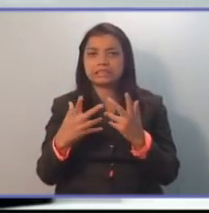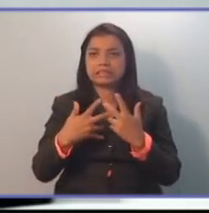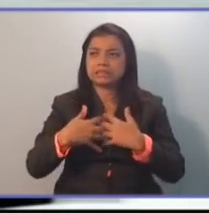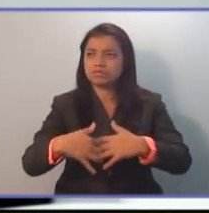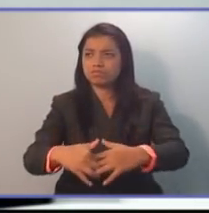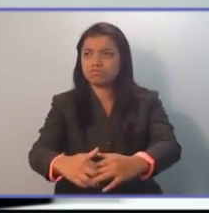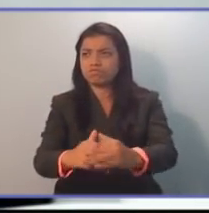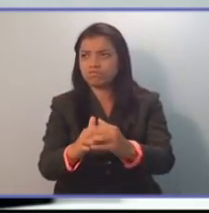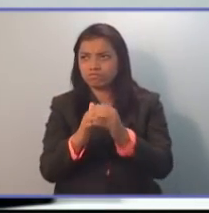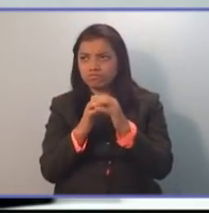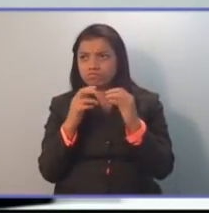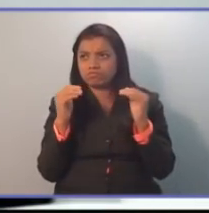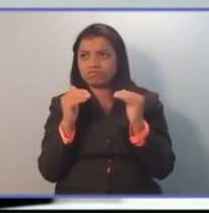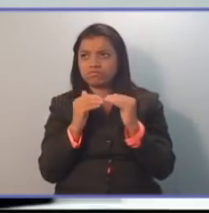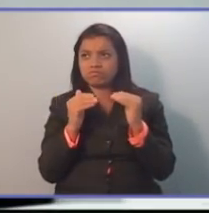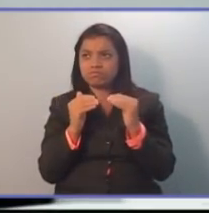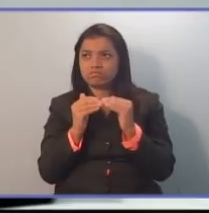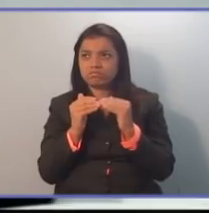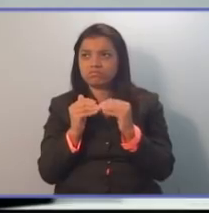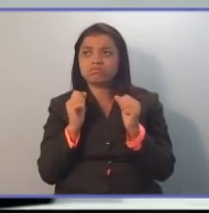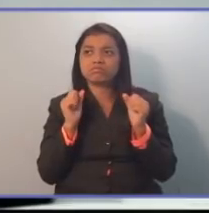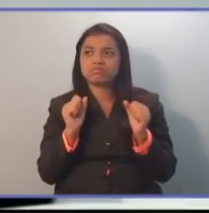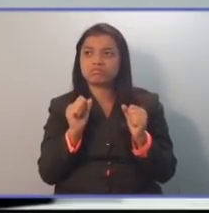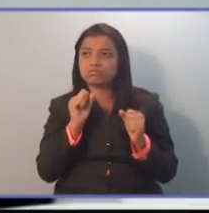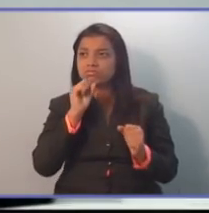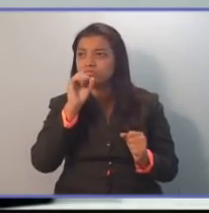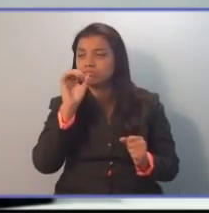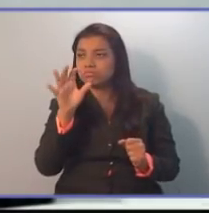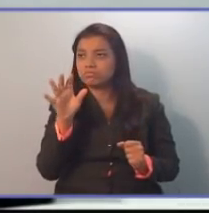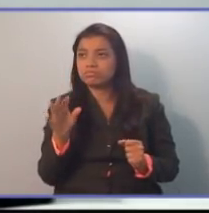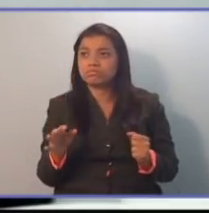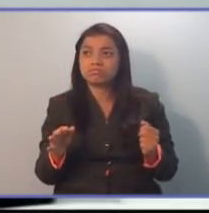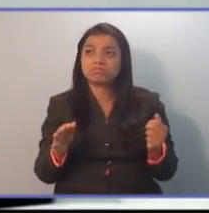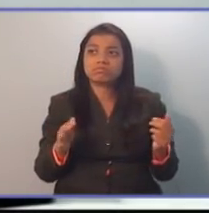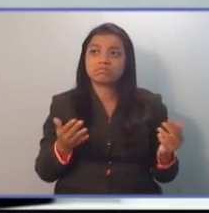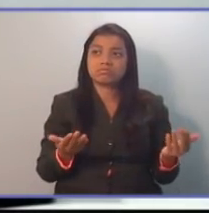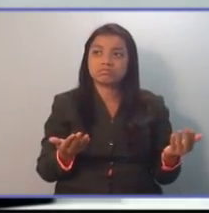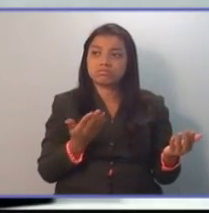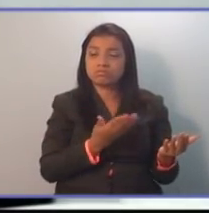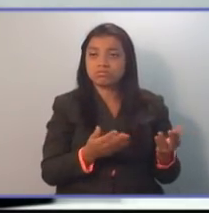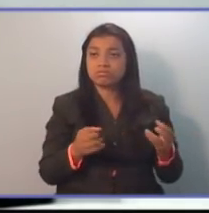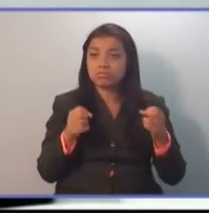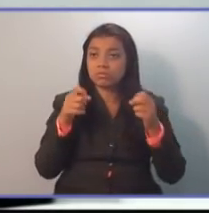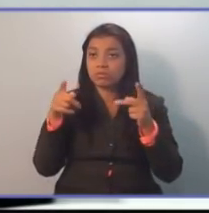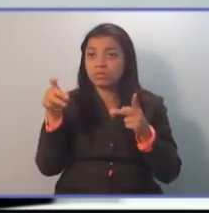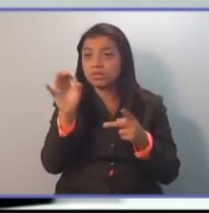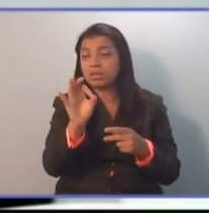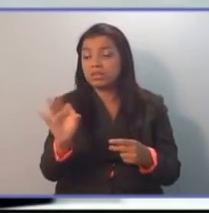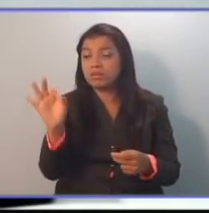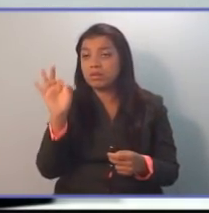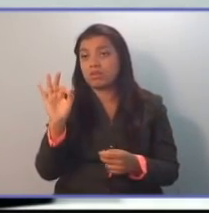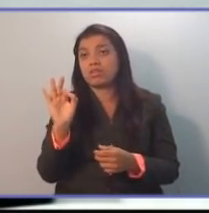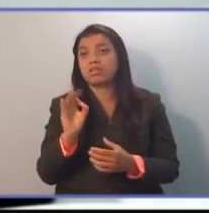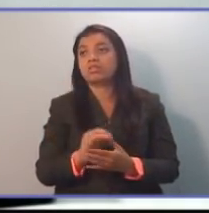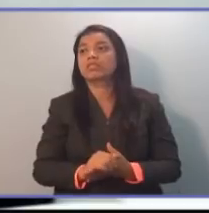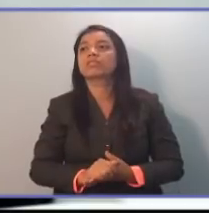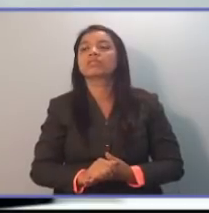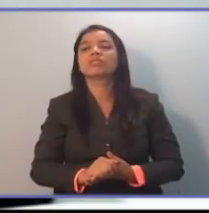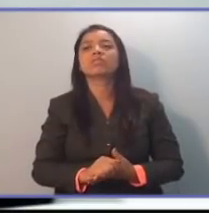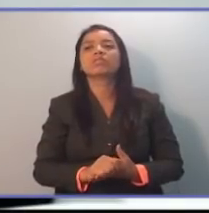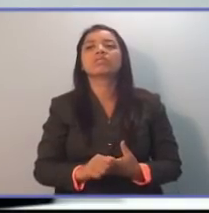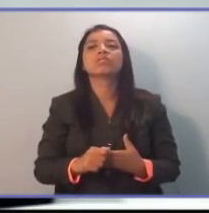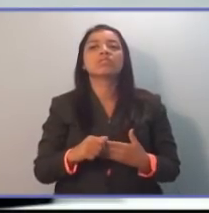Pero al igual también puede hablarse que tiene muchas oportunidades de mejora.